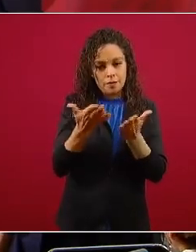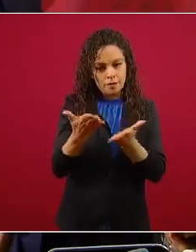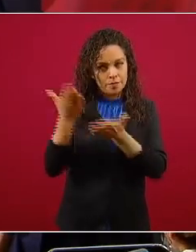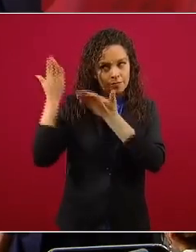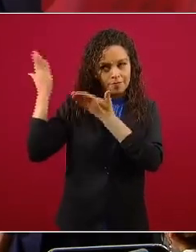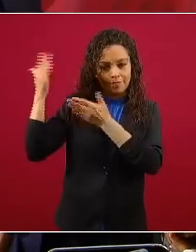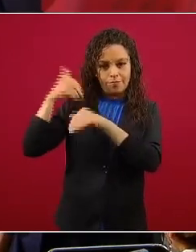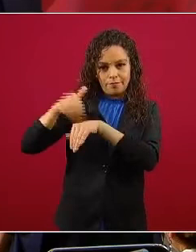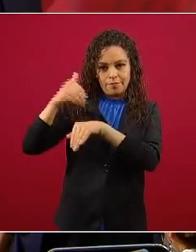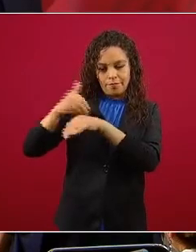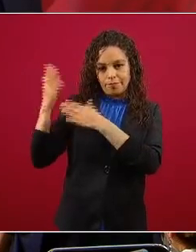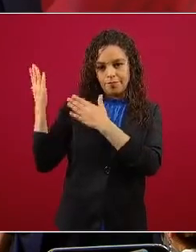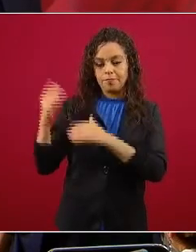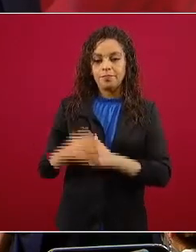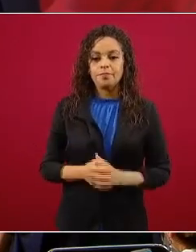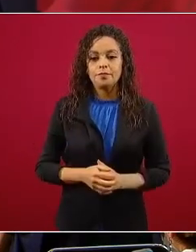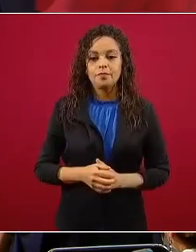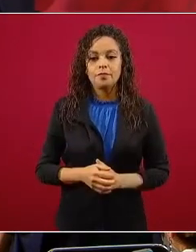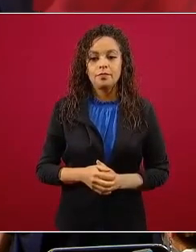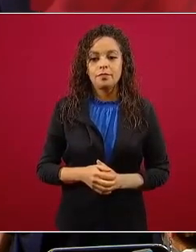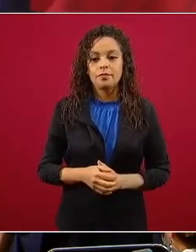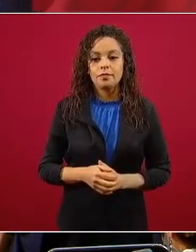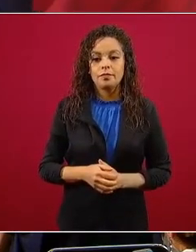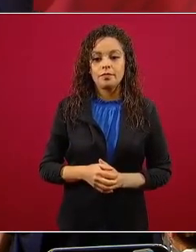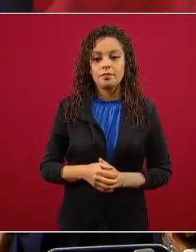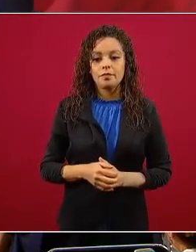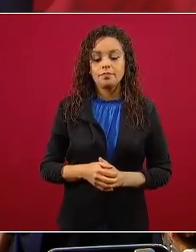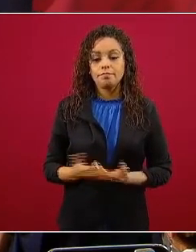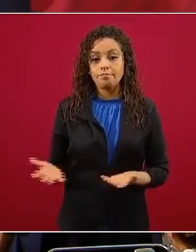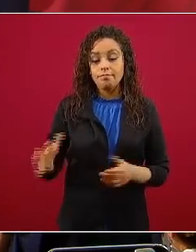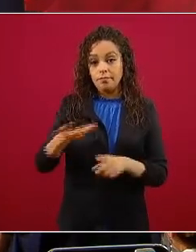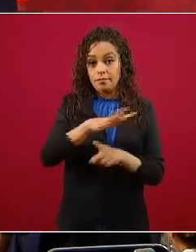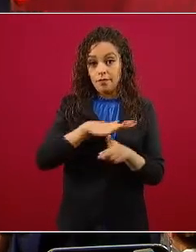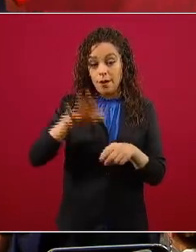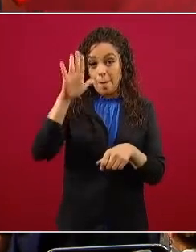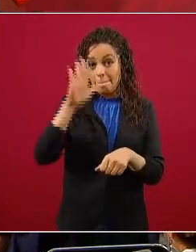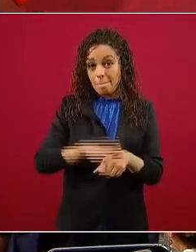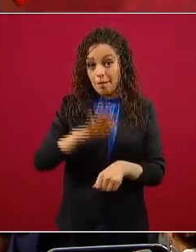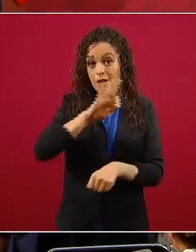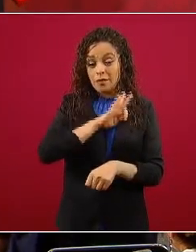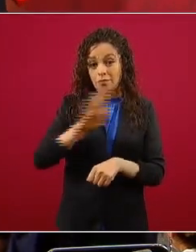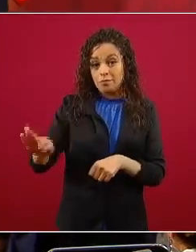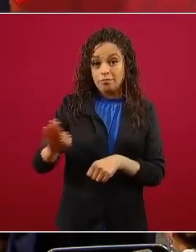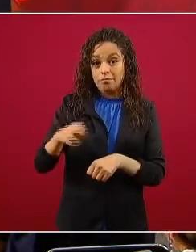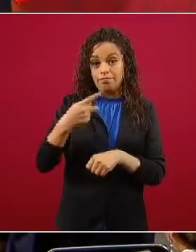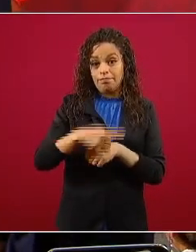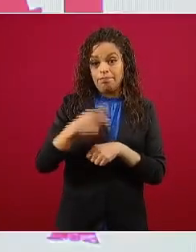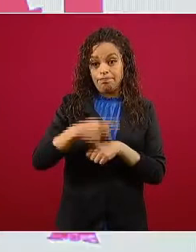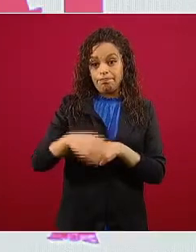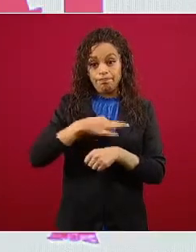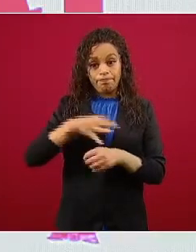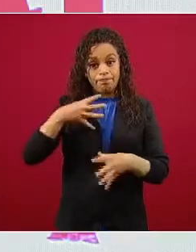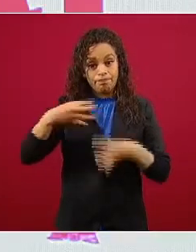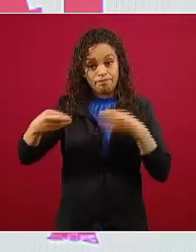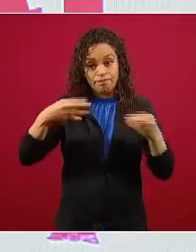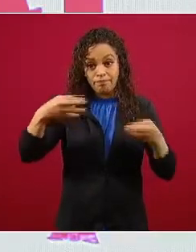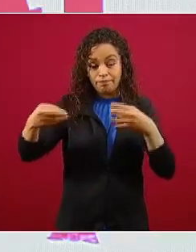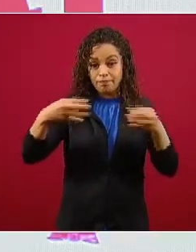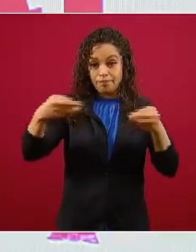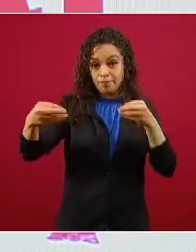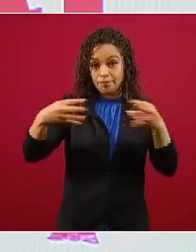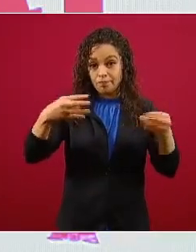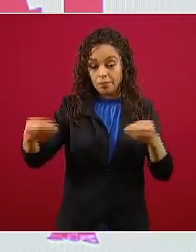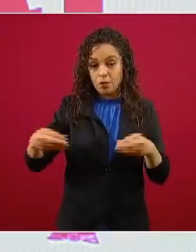de COVID, las poblaciones con mayor probabilidad de complicarse y los signos clínicos médicos